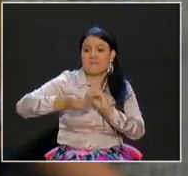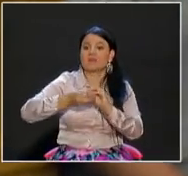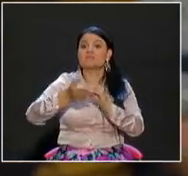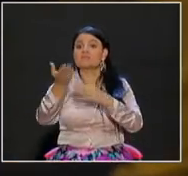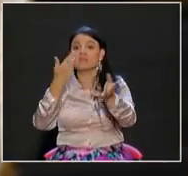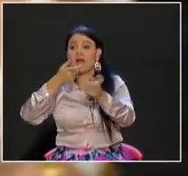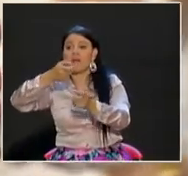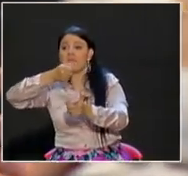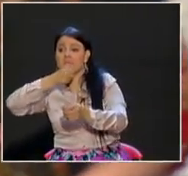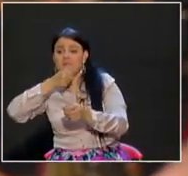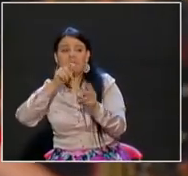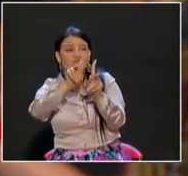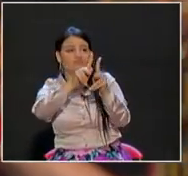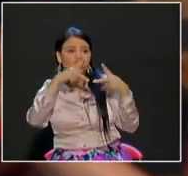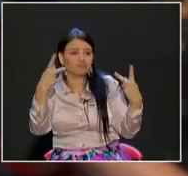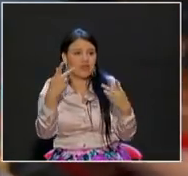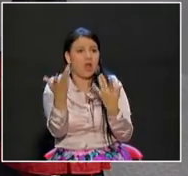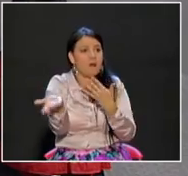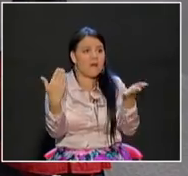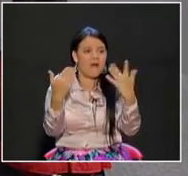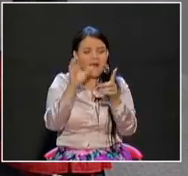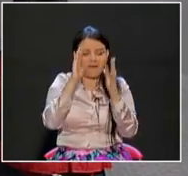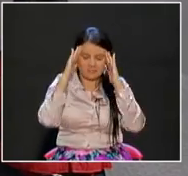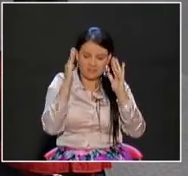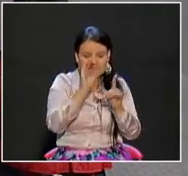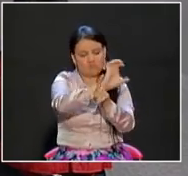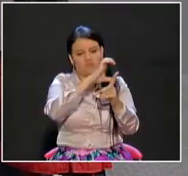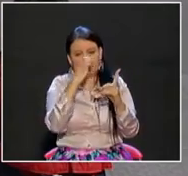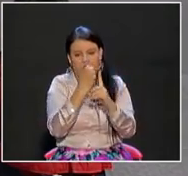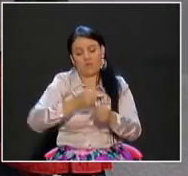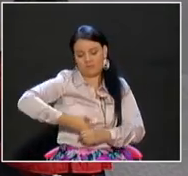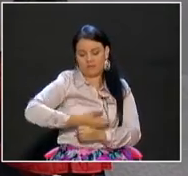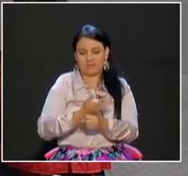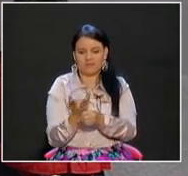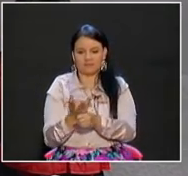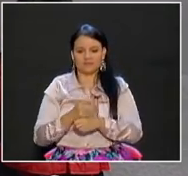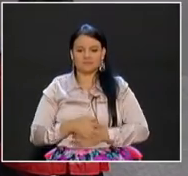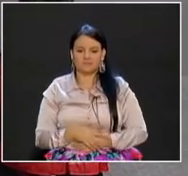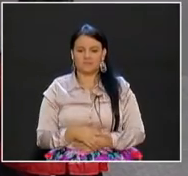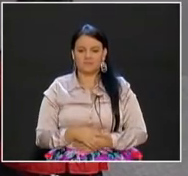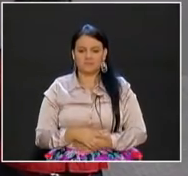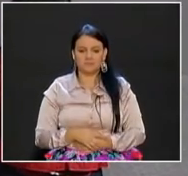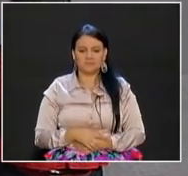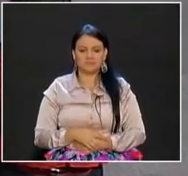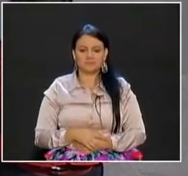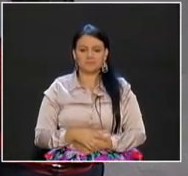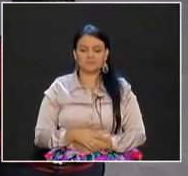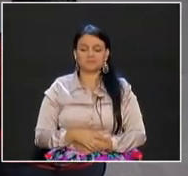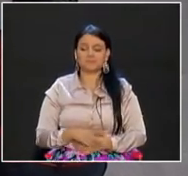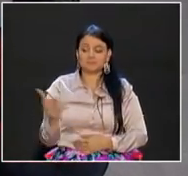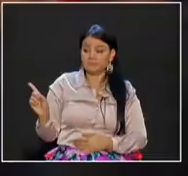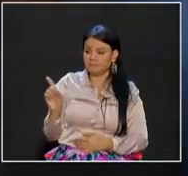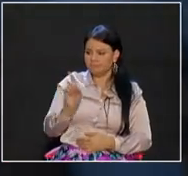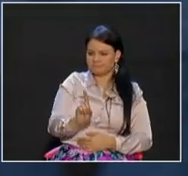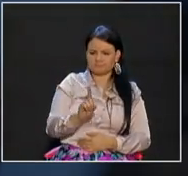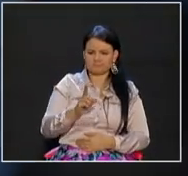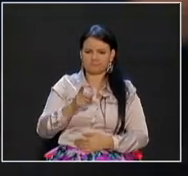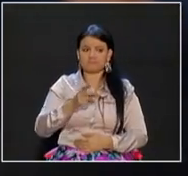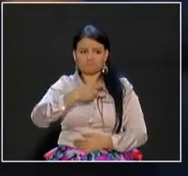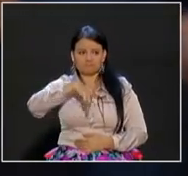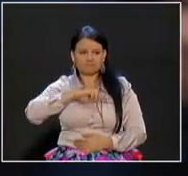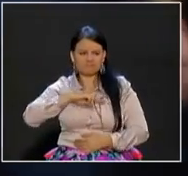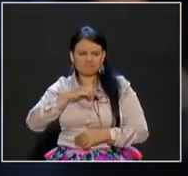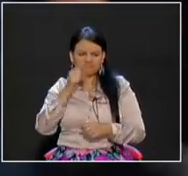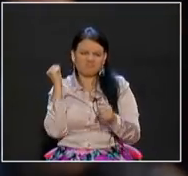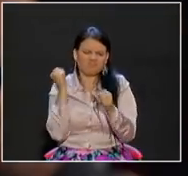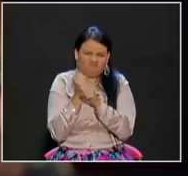cultura ciudadana y obviamente el arte y la cultura candidato con camilo recibe nosotros vamos a trabajar con la próxima asamblea para